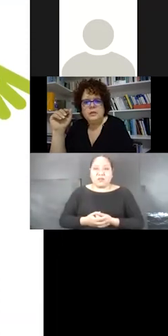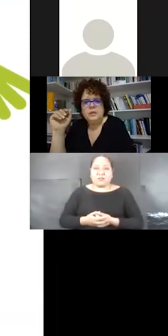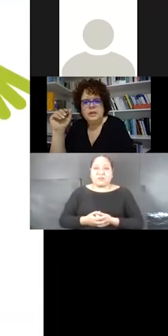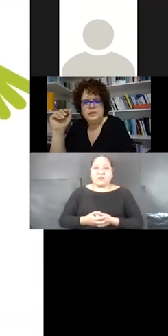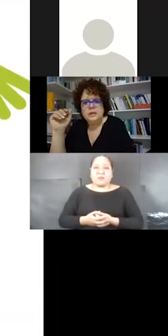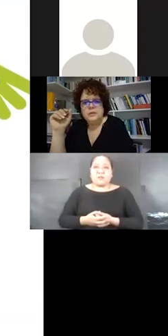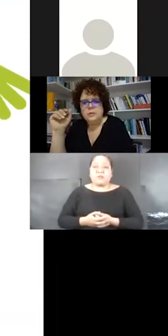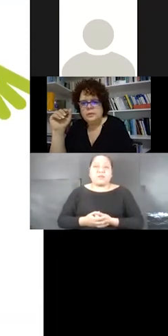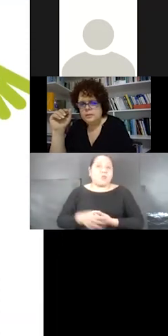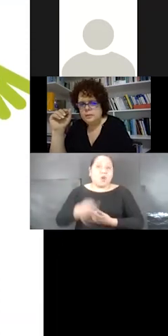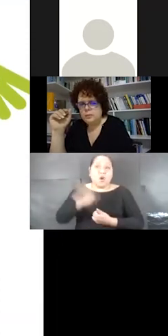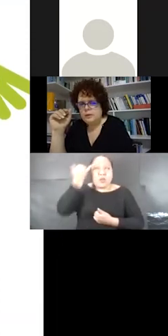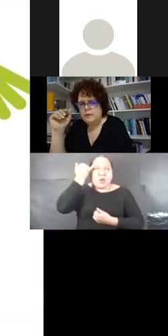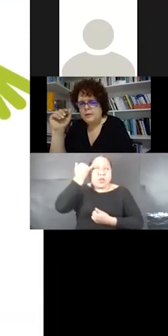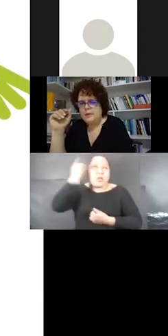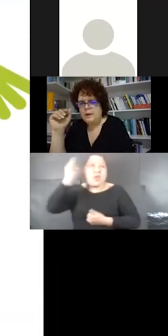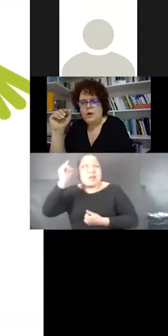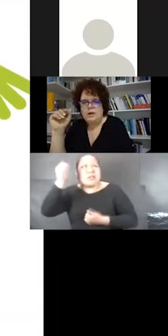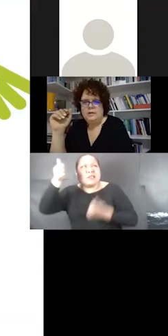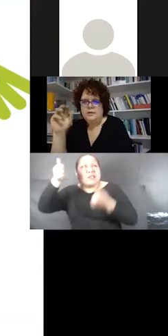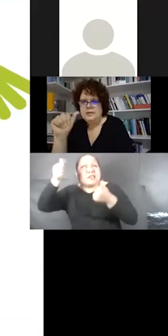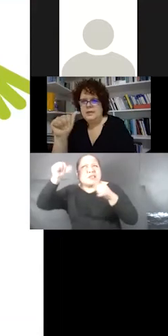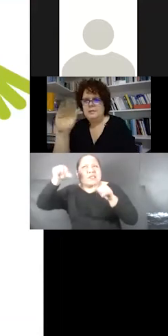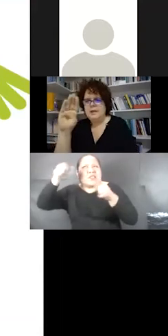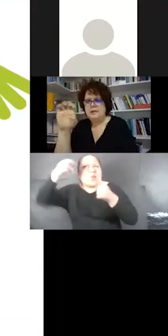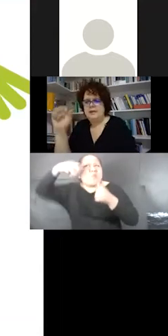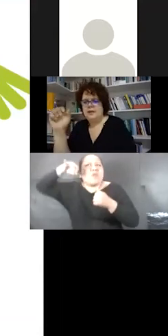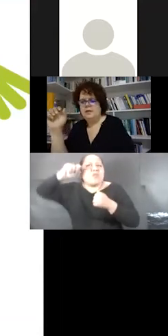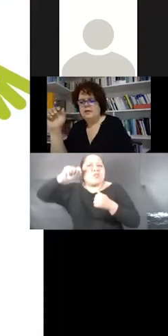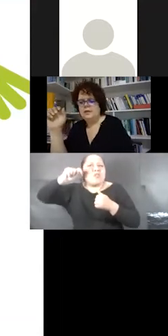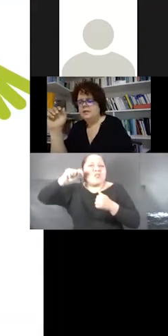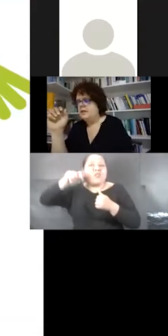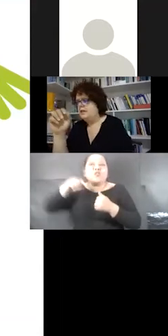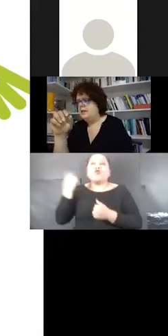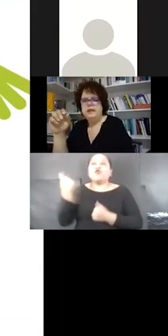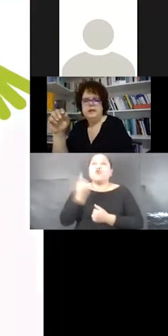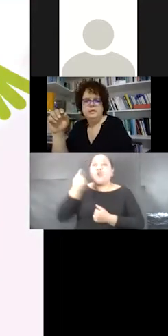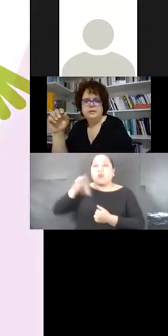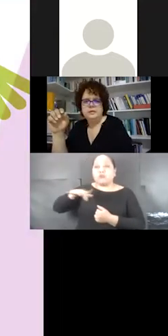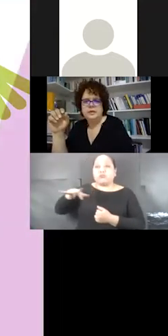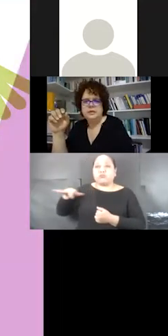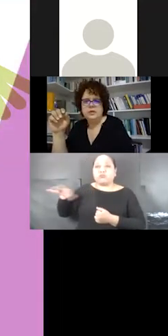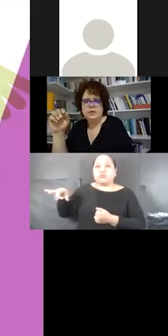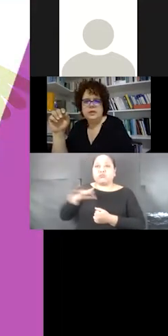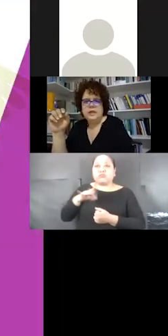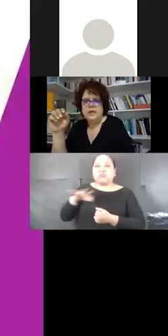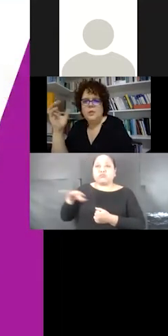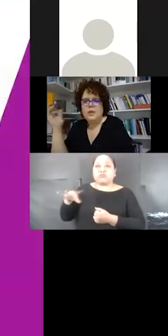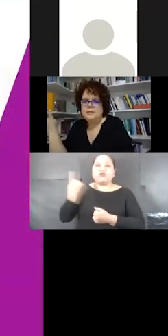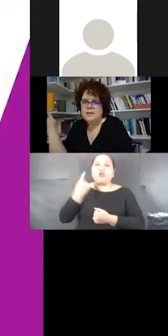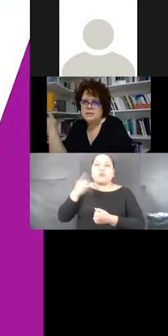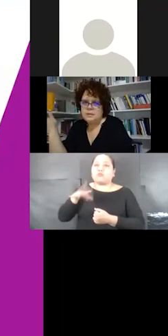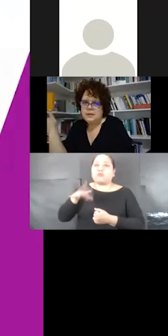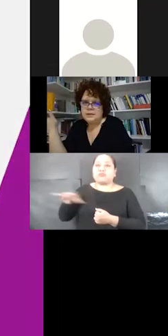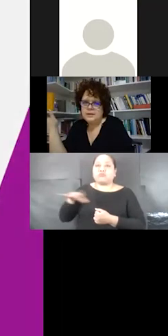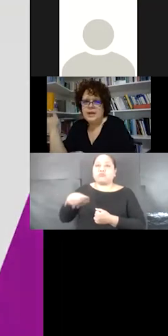El otro es que son un alfabeto manual, ¿no? Esa es la palabra el deletreo, ¿no es cierto? Y lo cual es